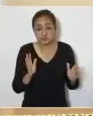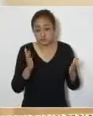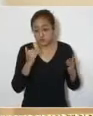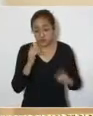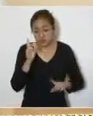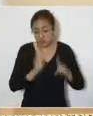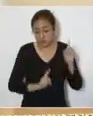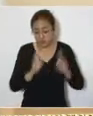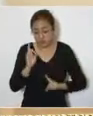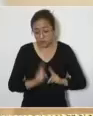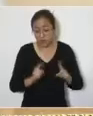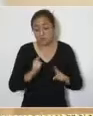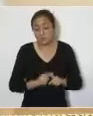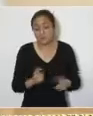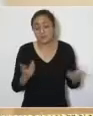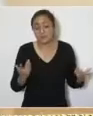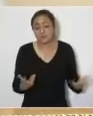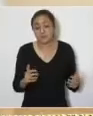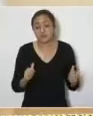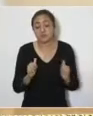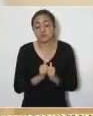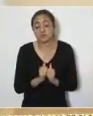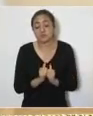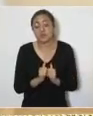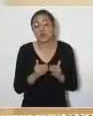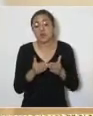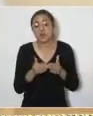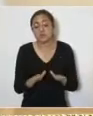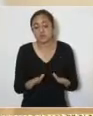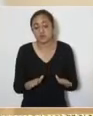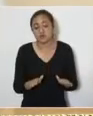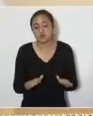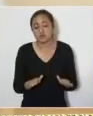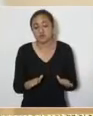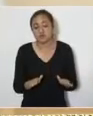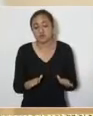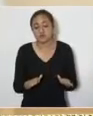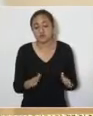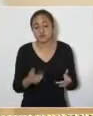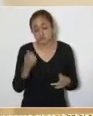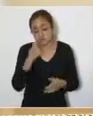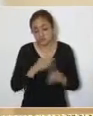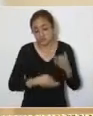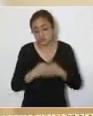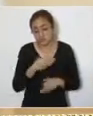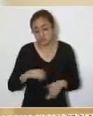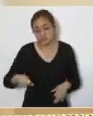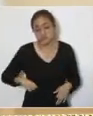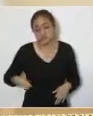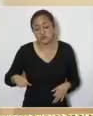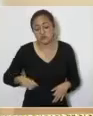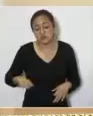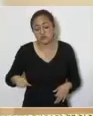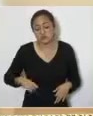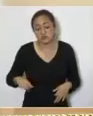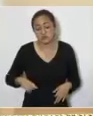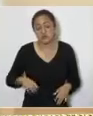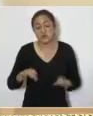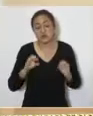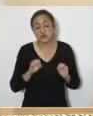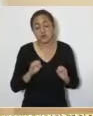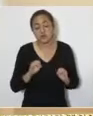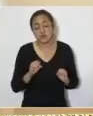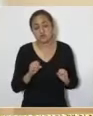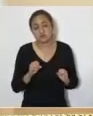que tiene que ver con abrir para todos los interesados o para los